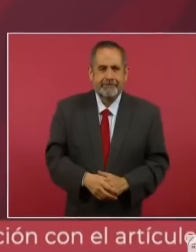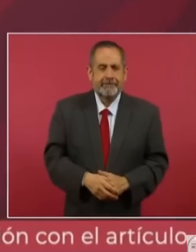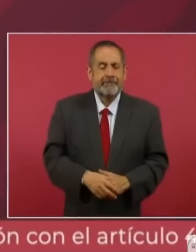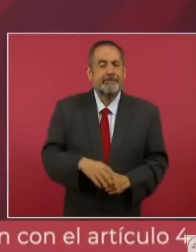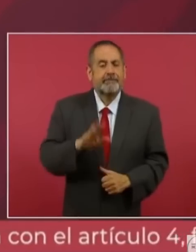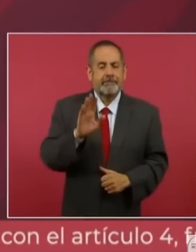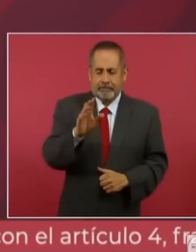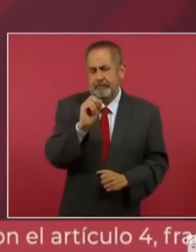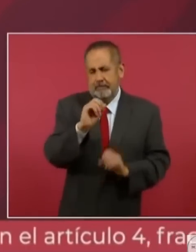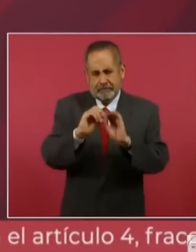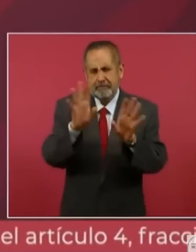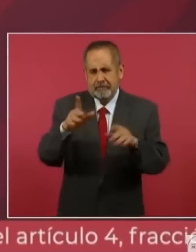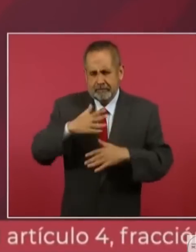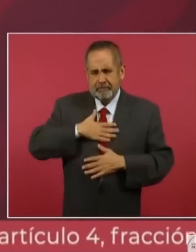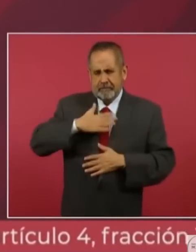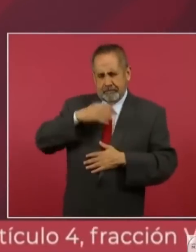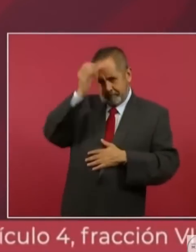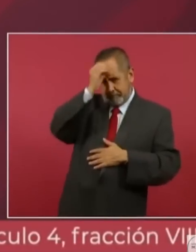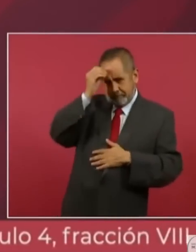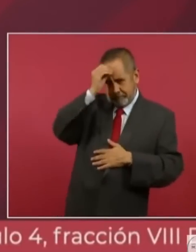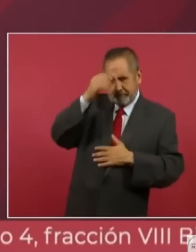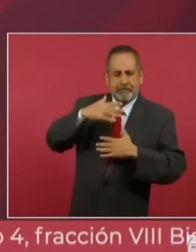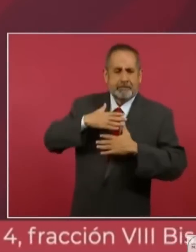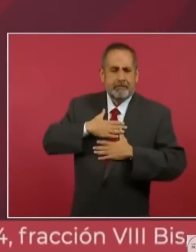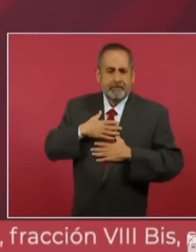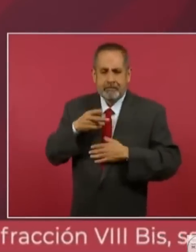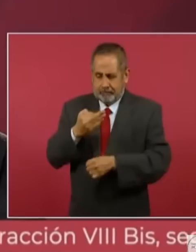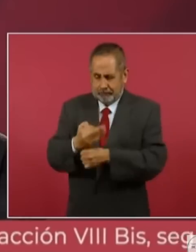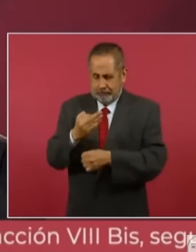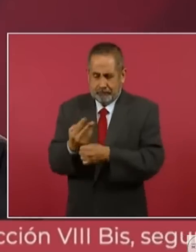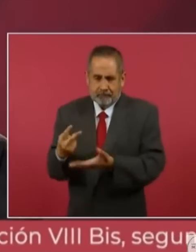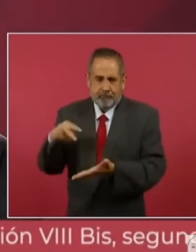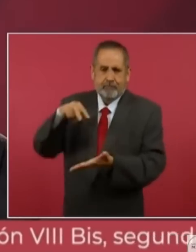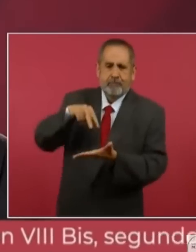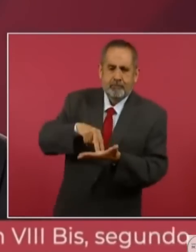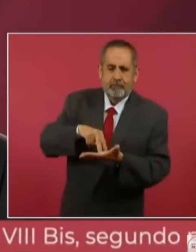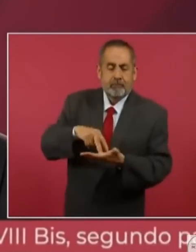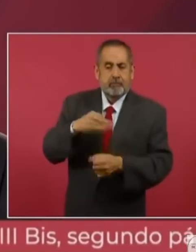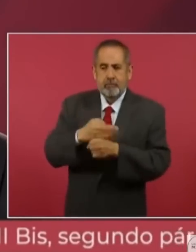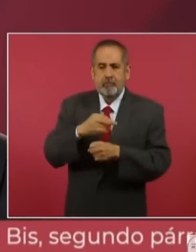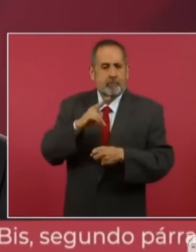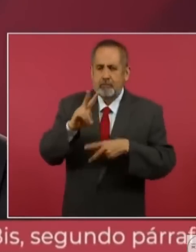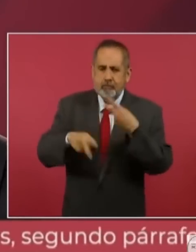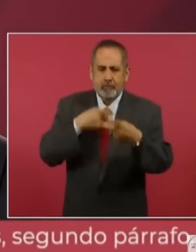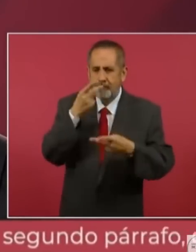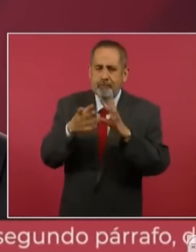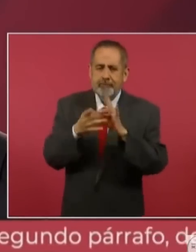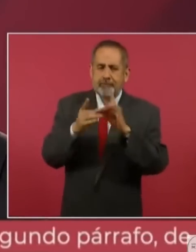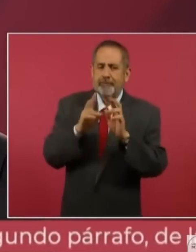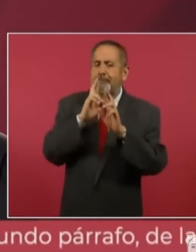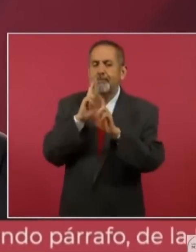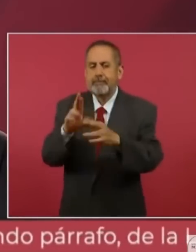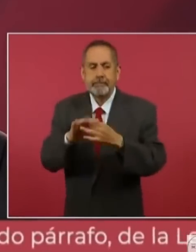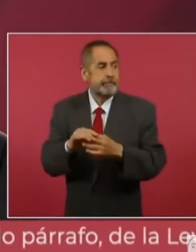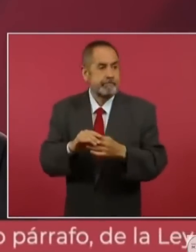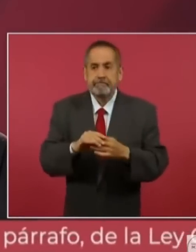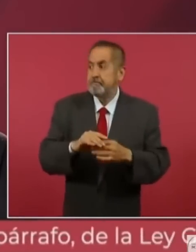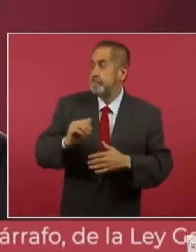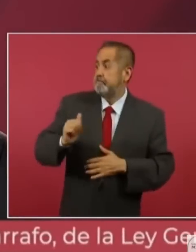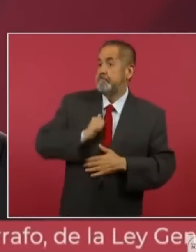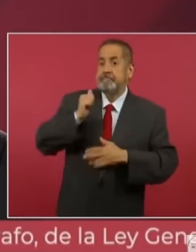opinión al respecto. Este no es el foro, ni voy yo a aprovechar